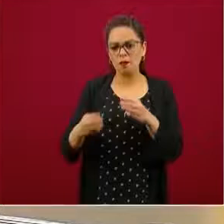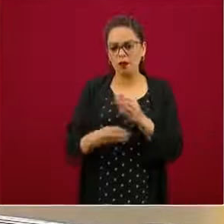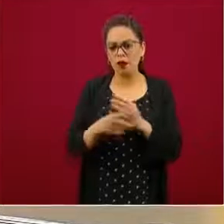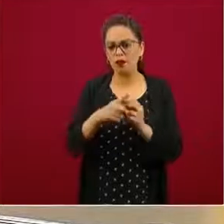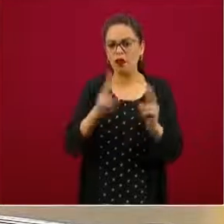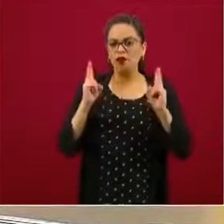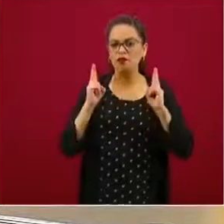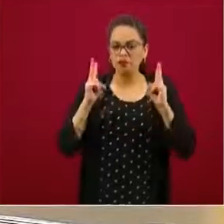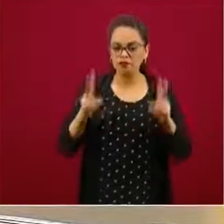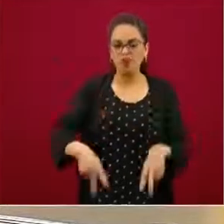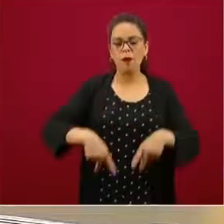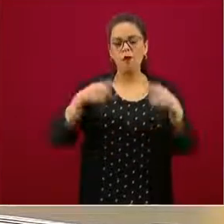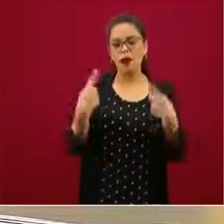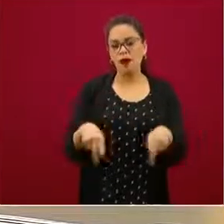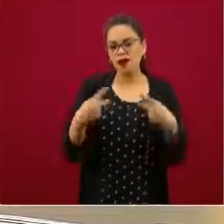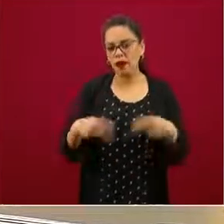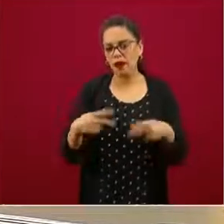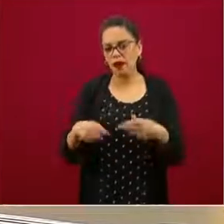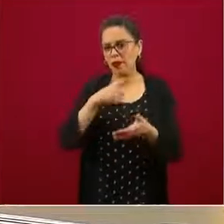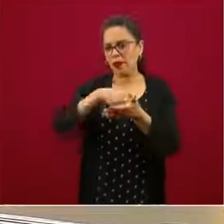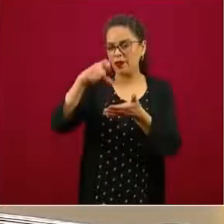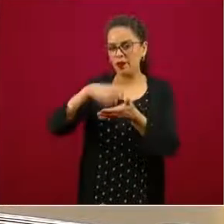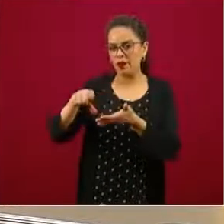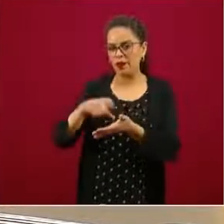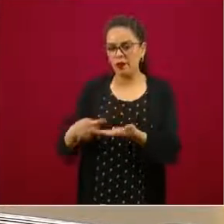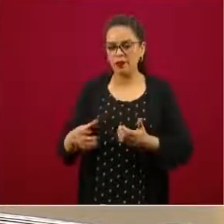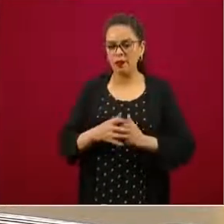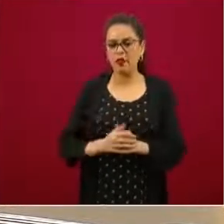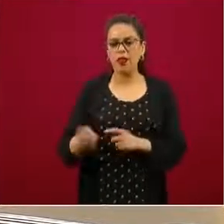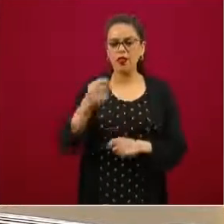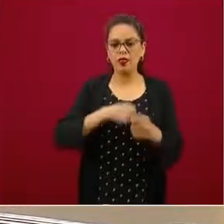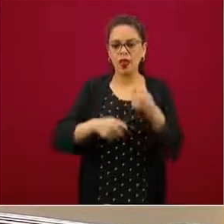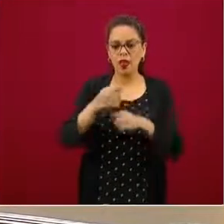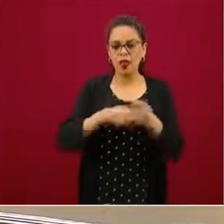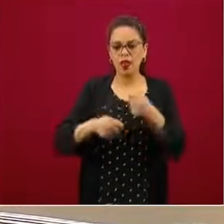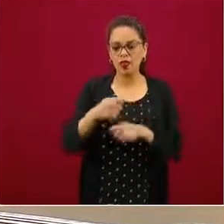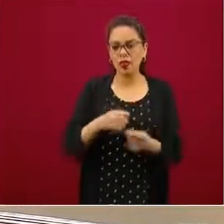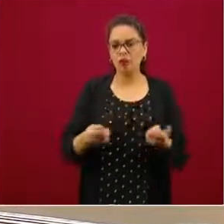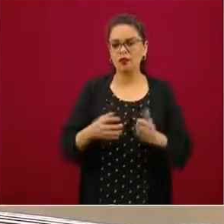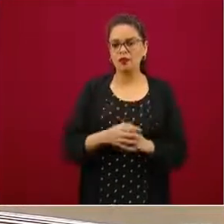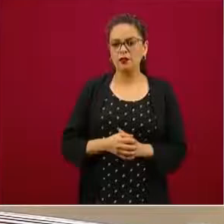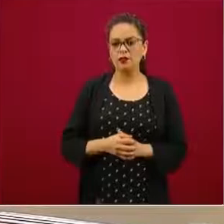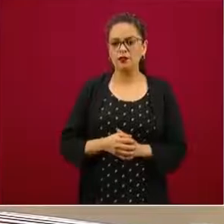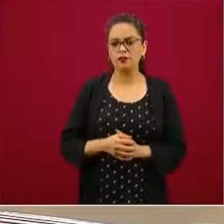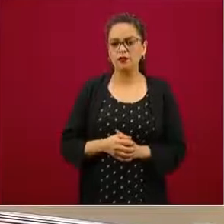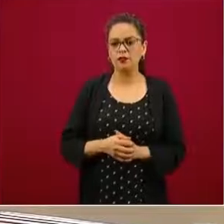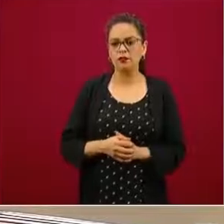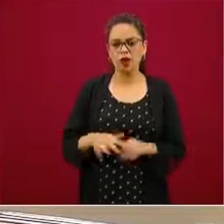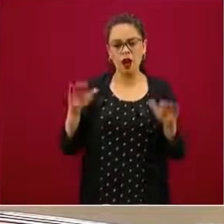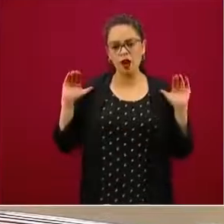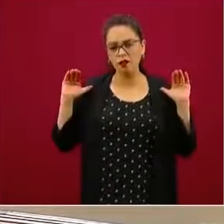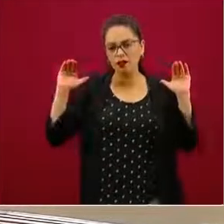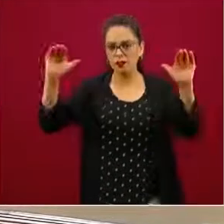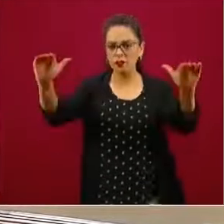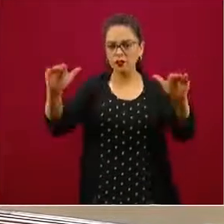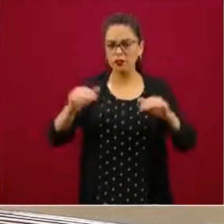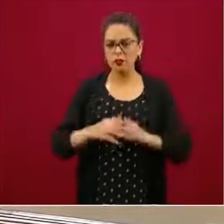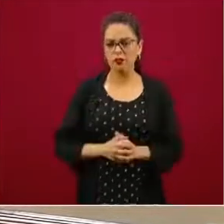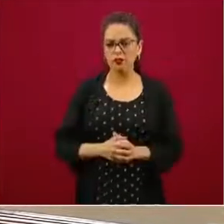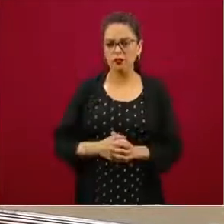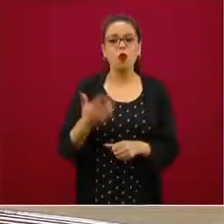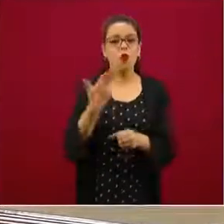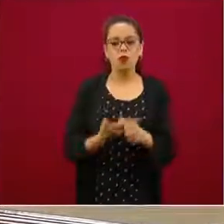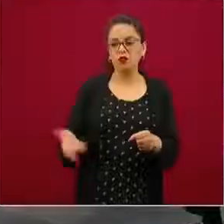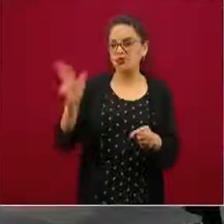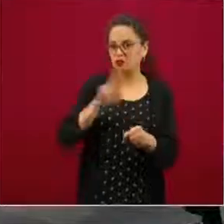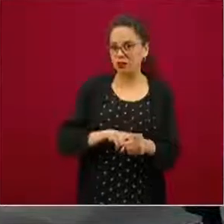funerarias, los supermercados, las tiendas de autoservicios, la aviación, desde luego que los